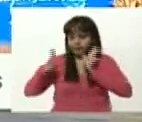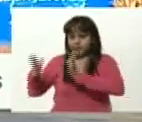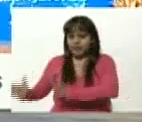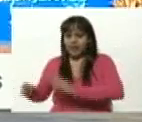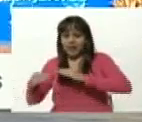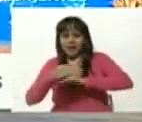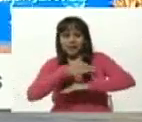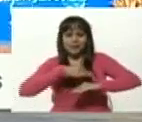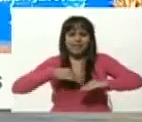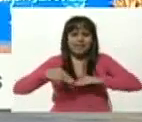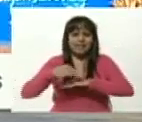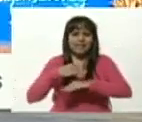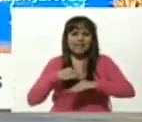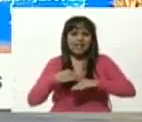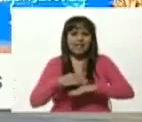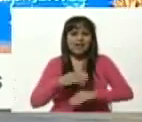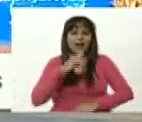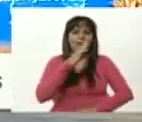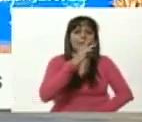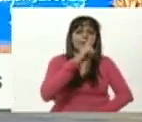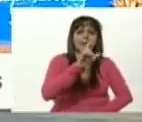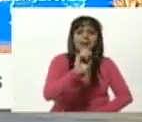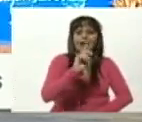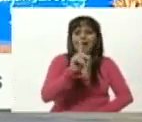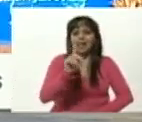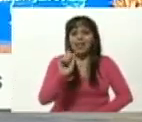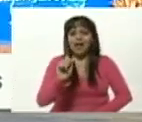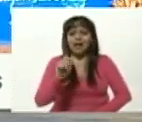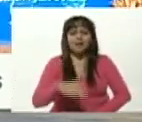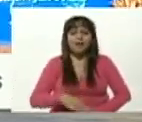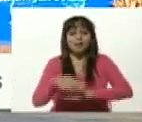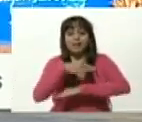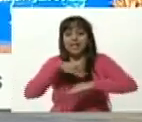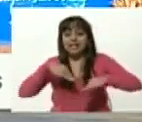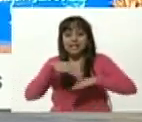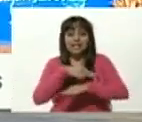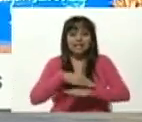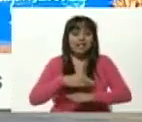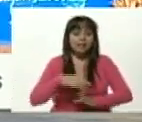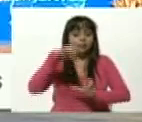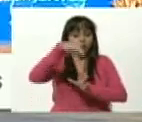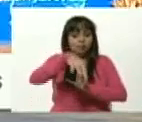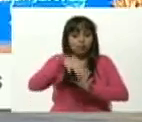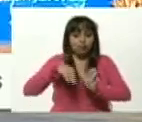Gracis Barrio Prada, ministra del Poder Popular para la Agricultura Urbana,